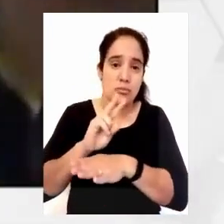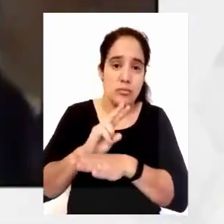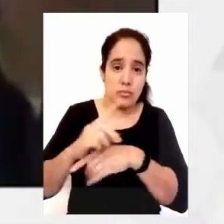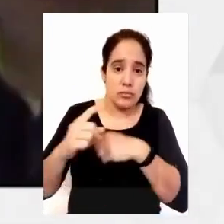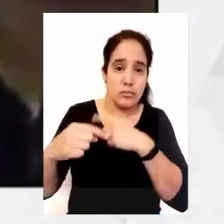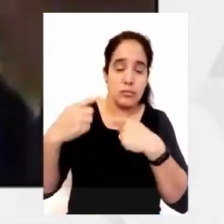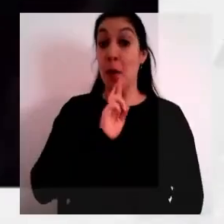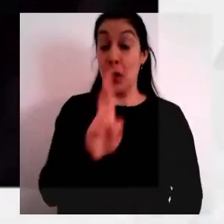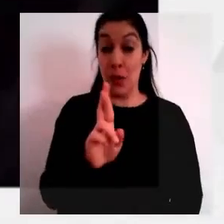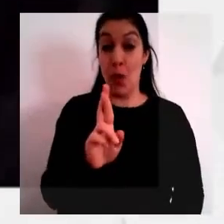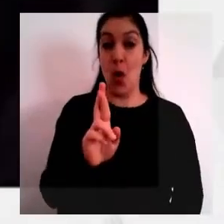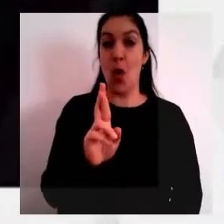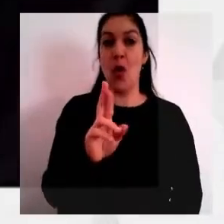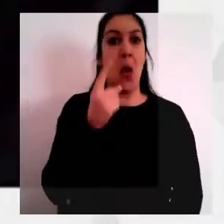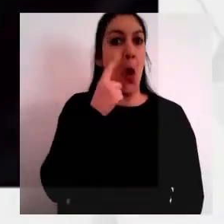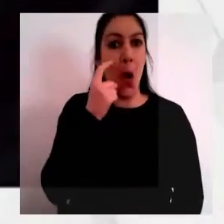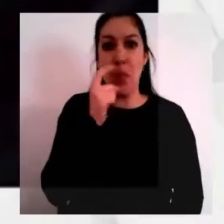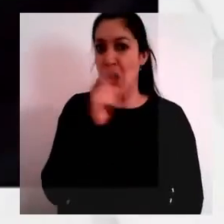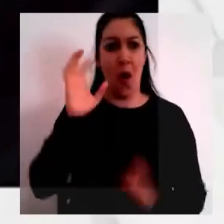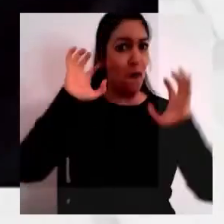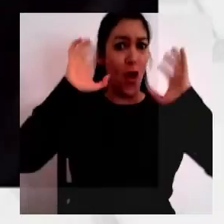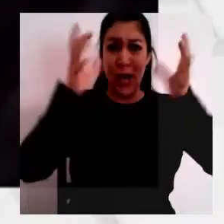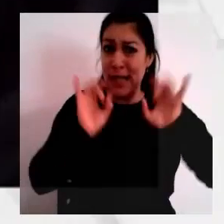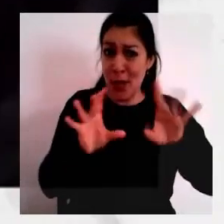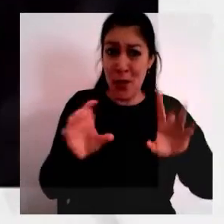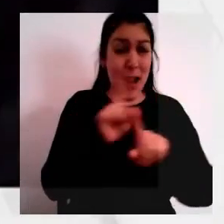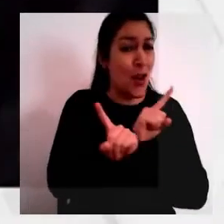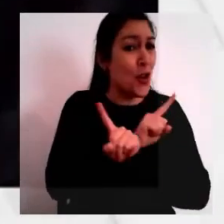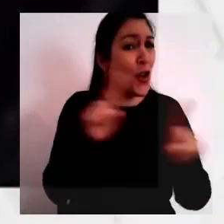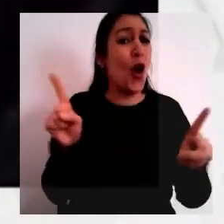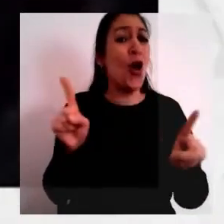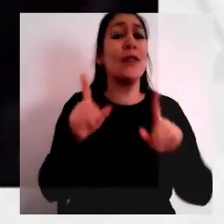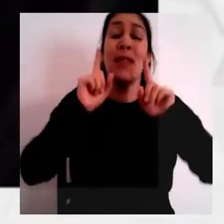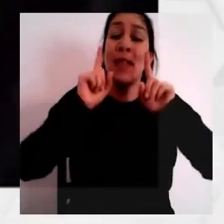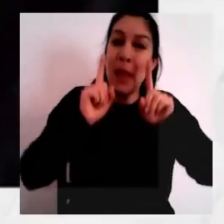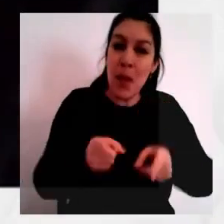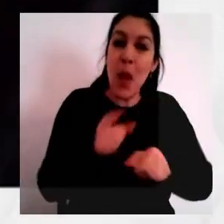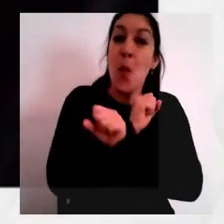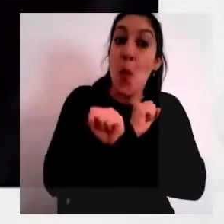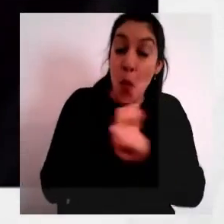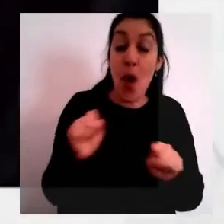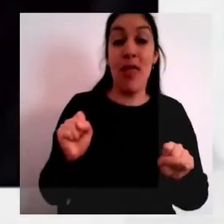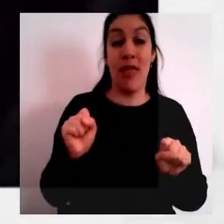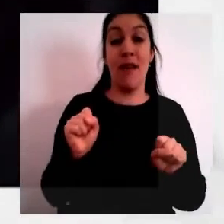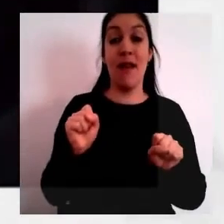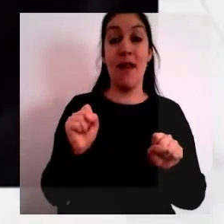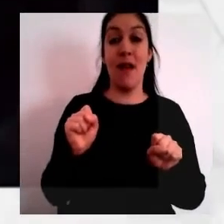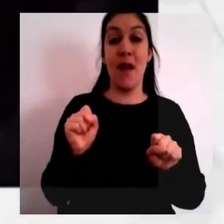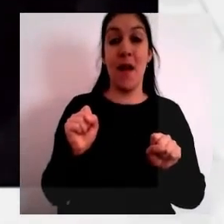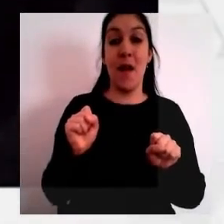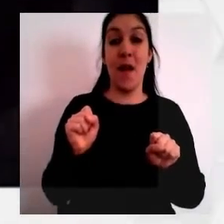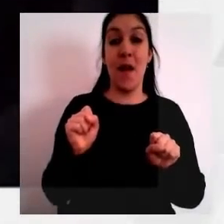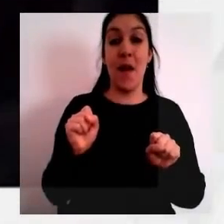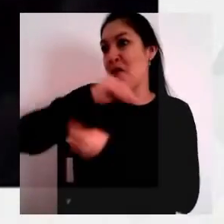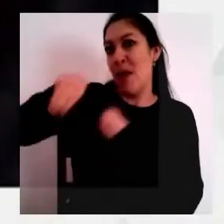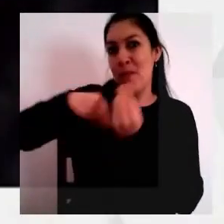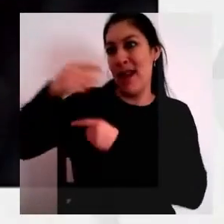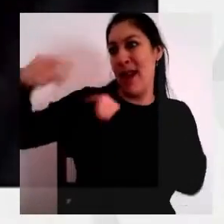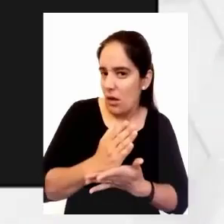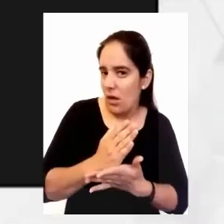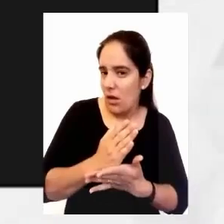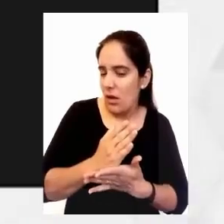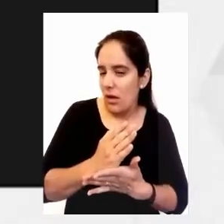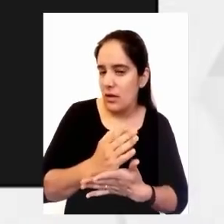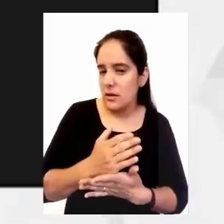la persona. Que los hombres no son violentos por naturaleza, sino que también puede ser causado por el ámbito familiar en el que hayan